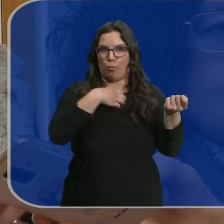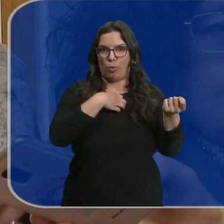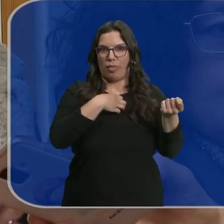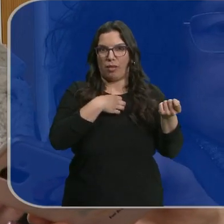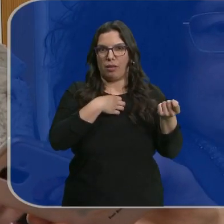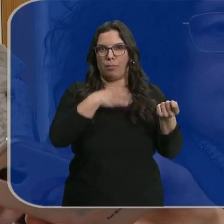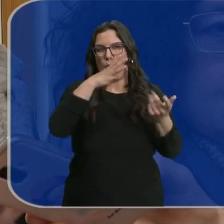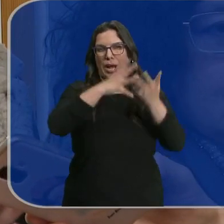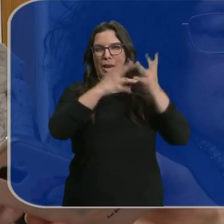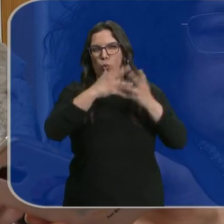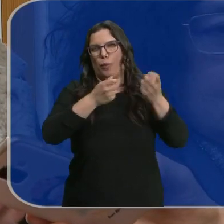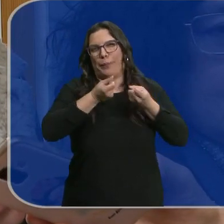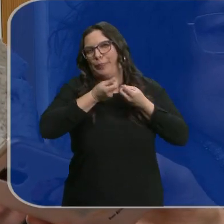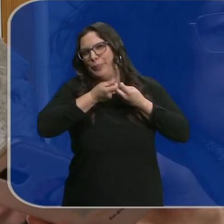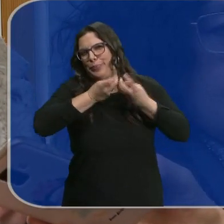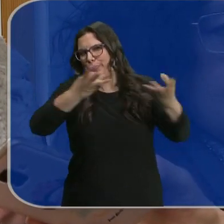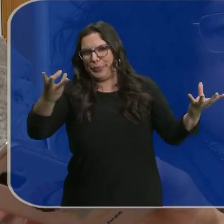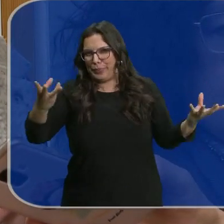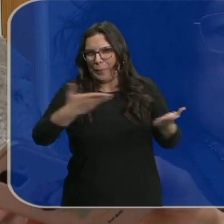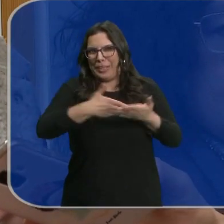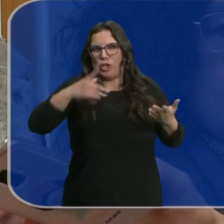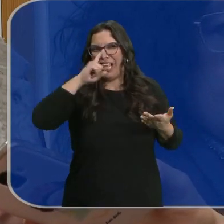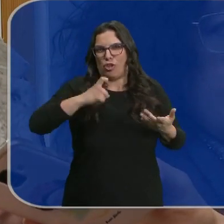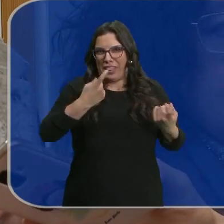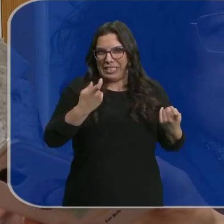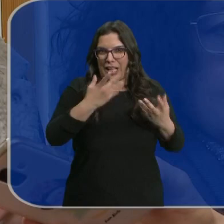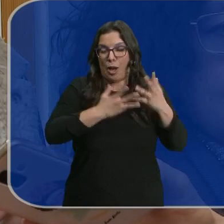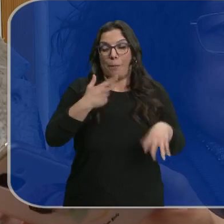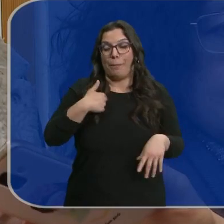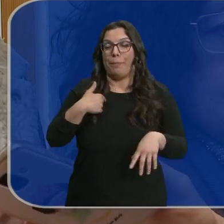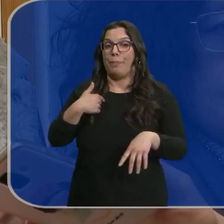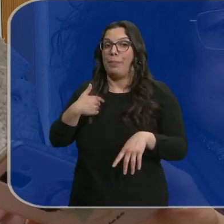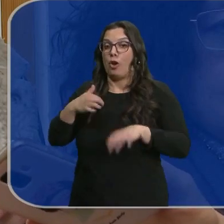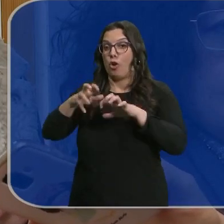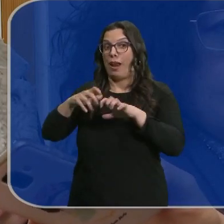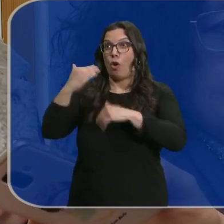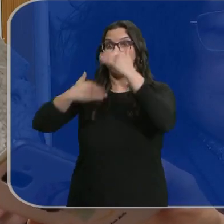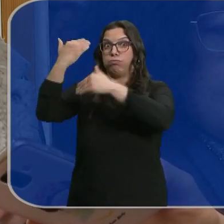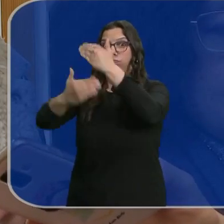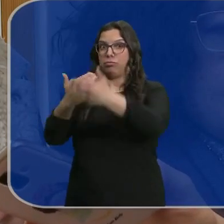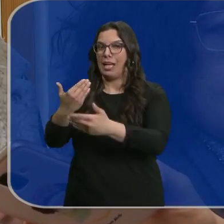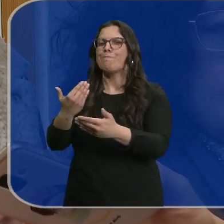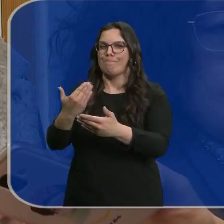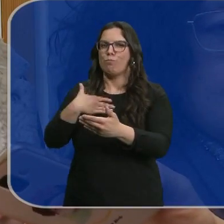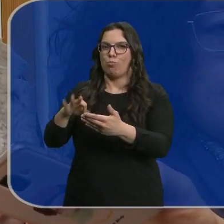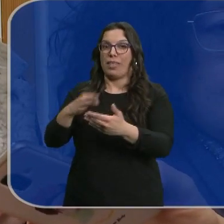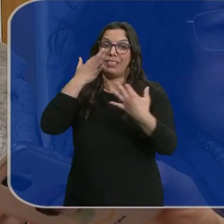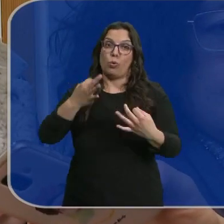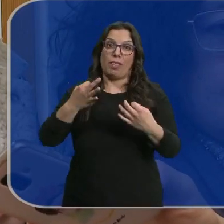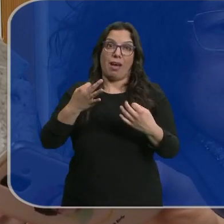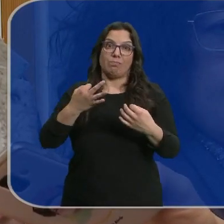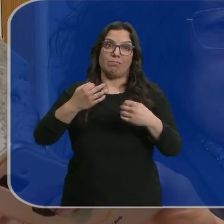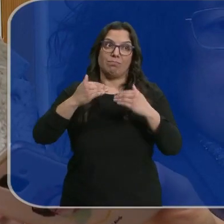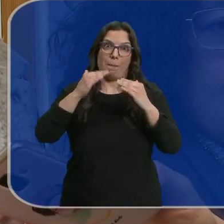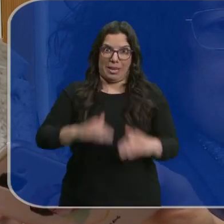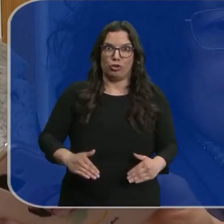porque requiere un cálculo de miles o incluso de millones de años, pero con los ordenadores cuánticos se podrá romper. Entonces, cuando tengamos ordenadores cuánticos, las seguridades van a estar